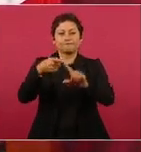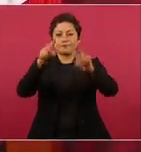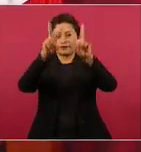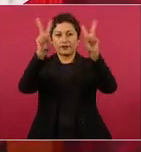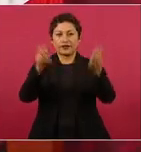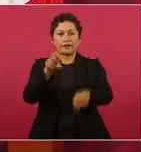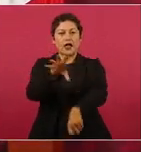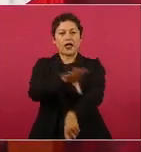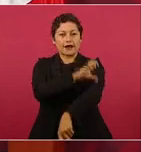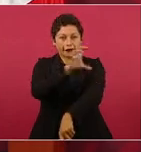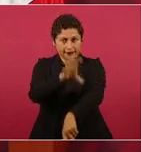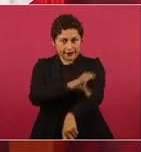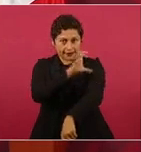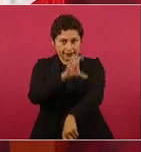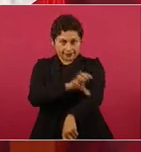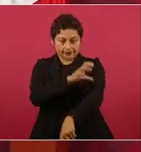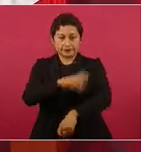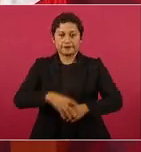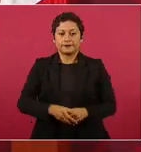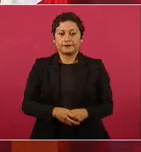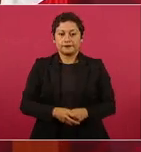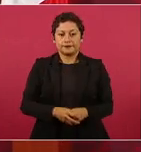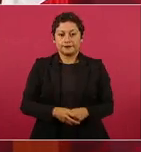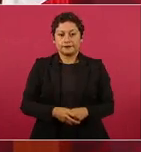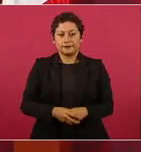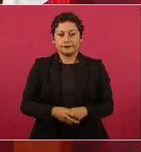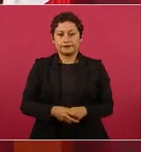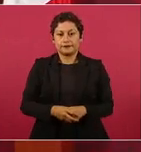energético. Les voy a